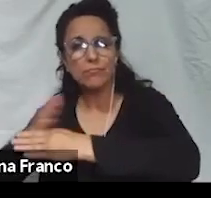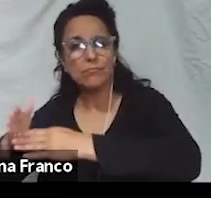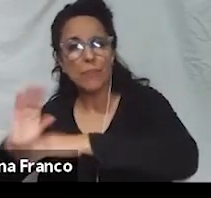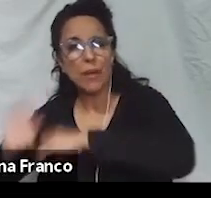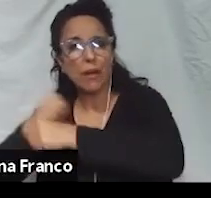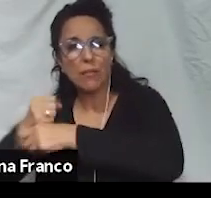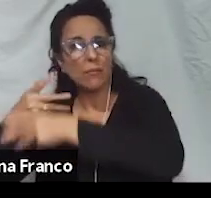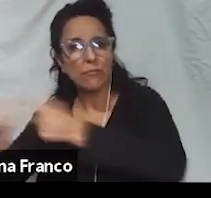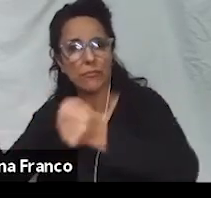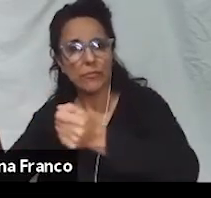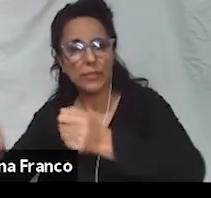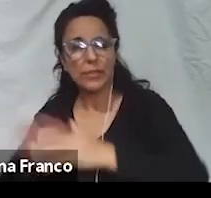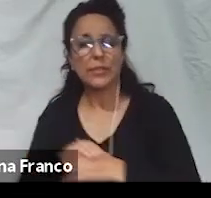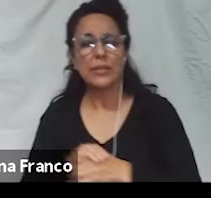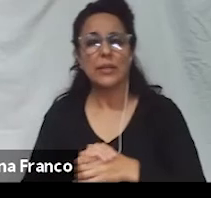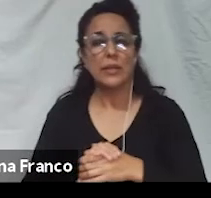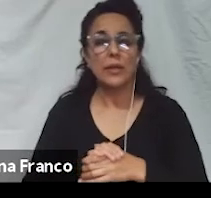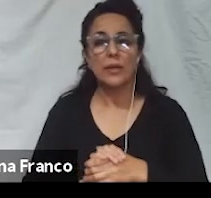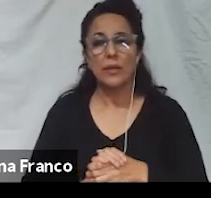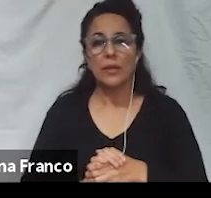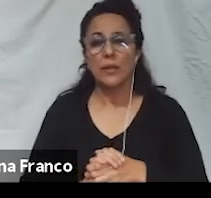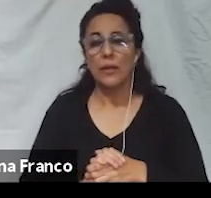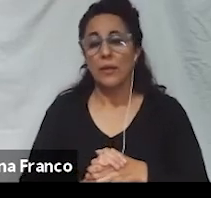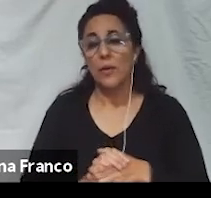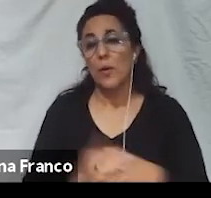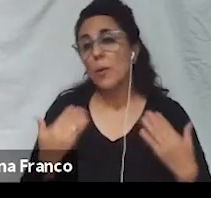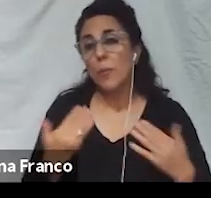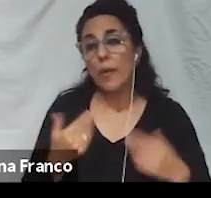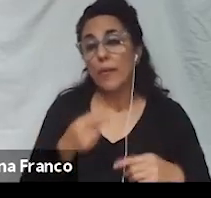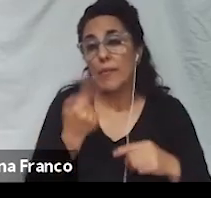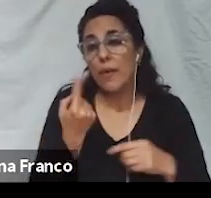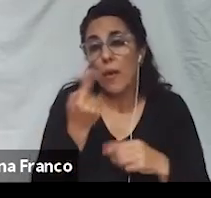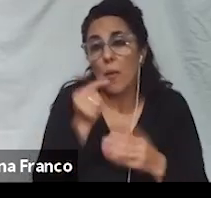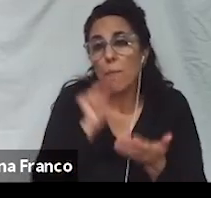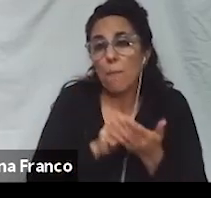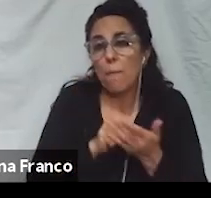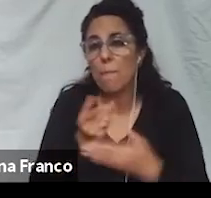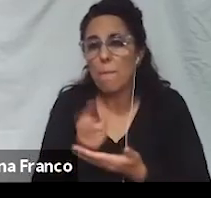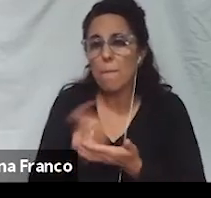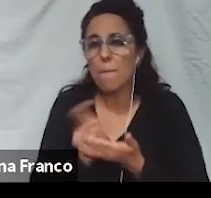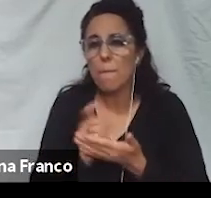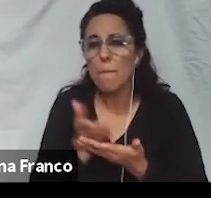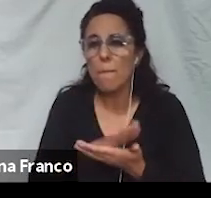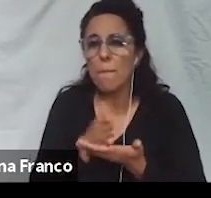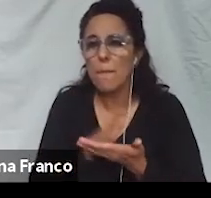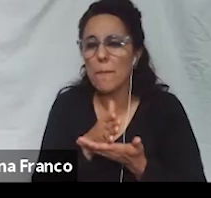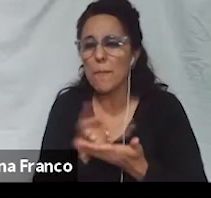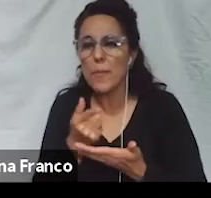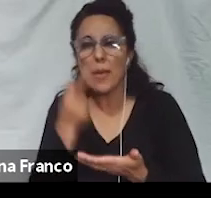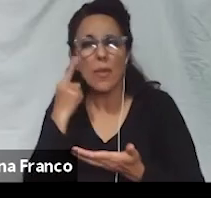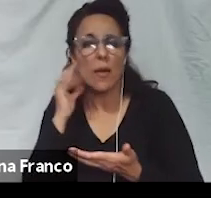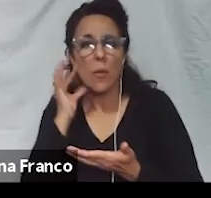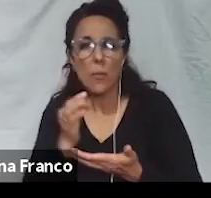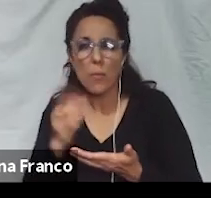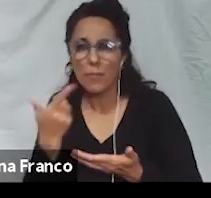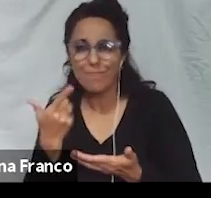quiero decir con esto? Puede ser que un componente incumpla con varias normativas, es decir, puede que no